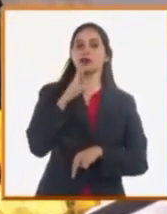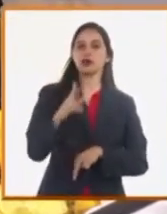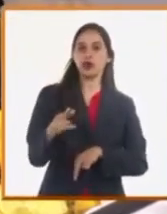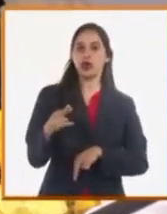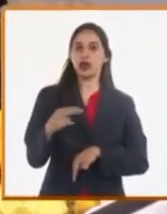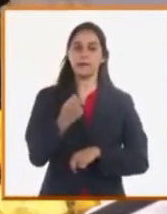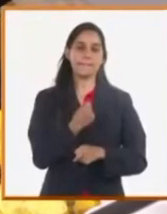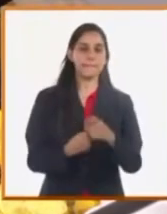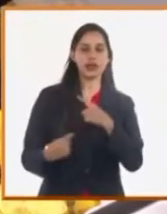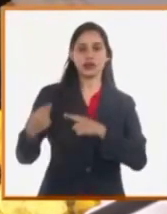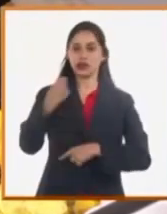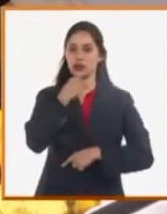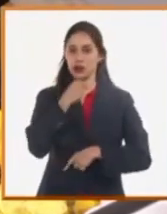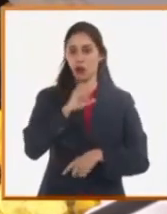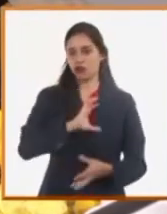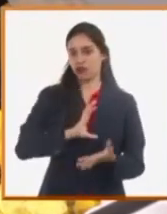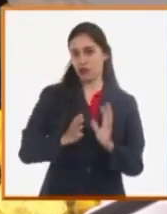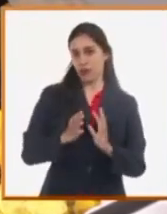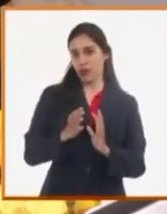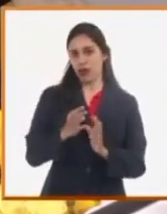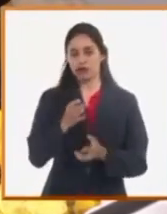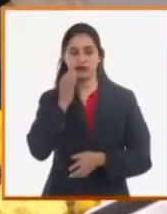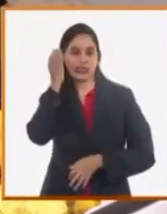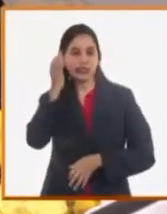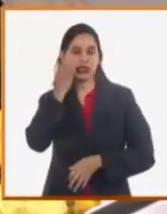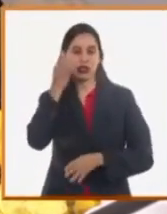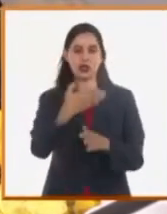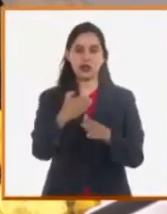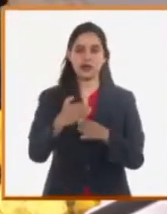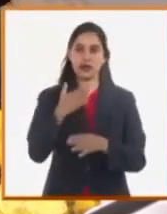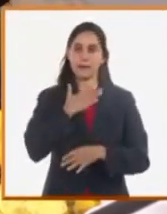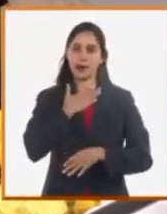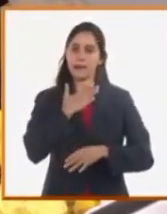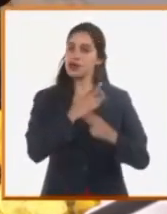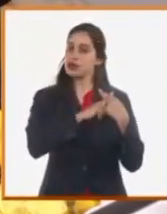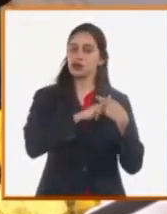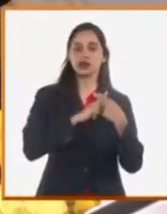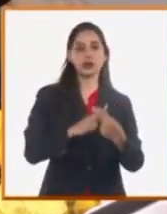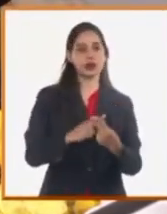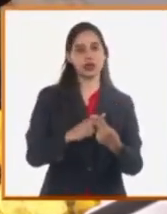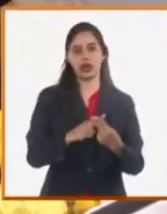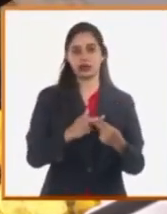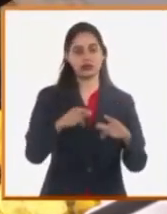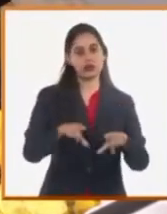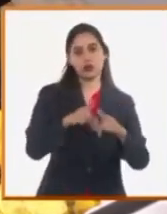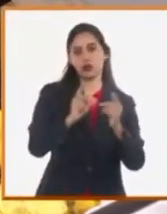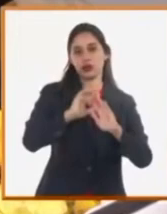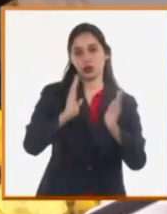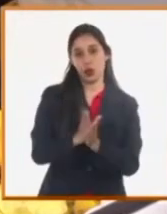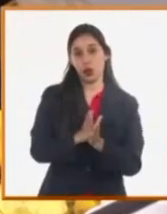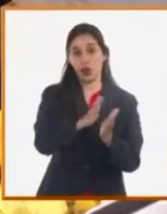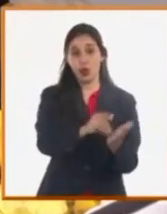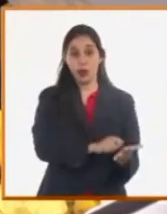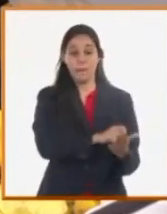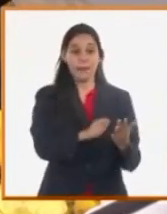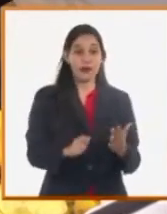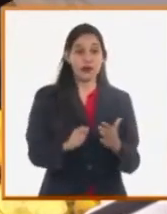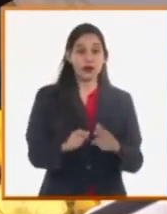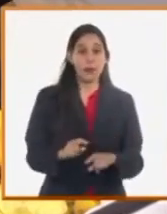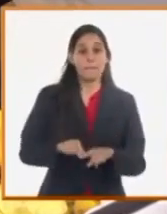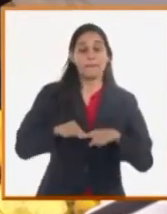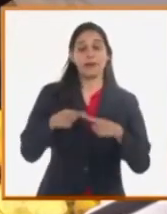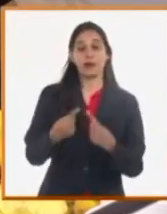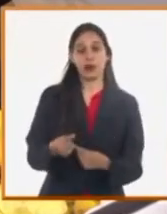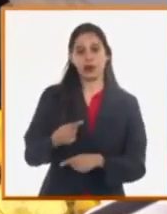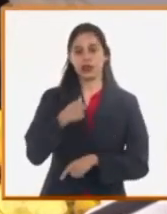principios así entiendo en primer lugar el compromiso y desde esta Arista en particular lo entiendo también como una disposición